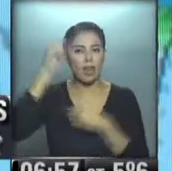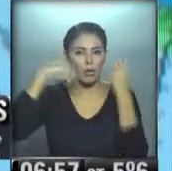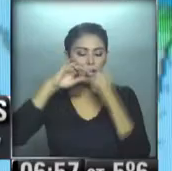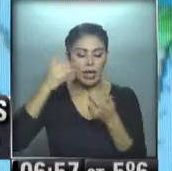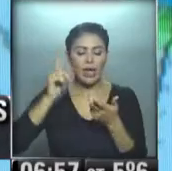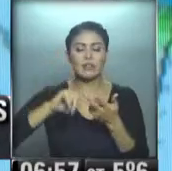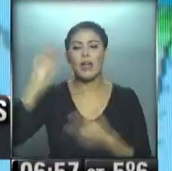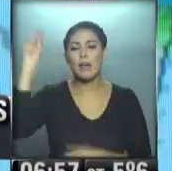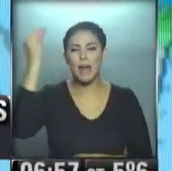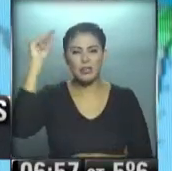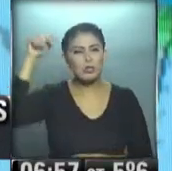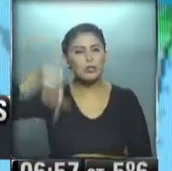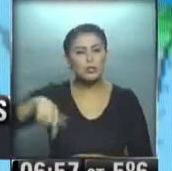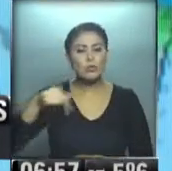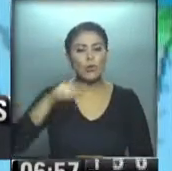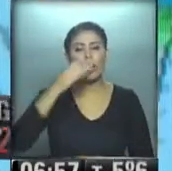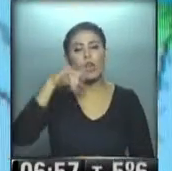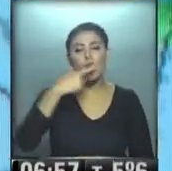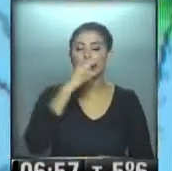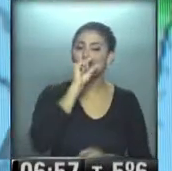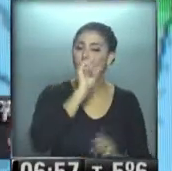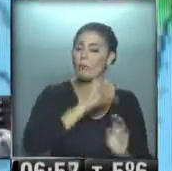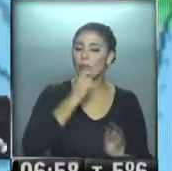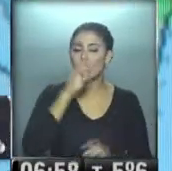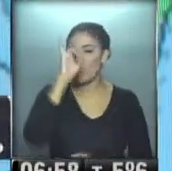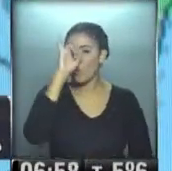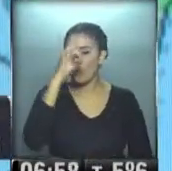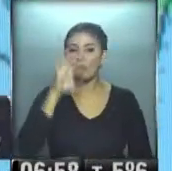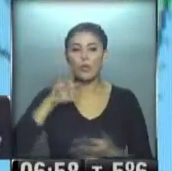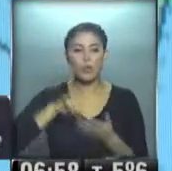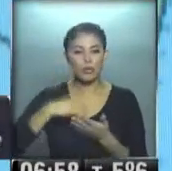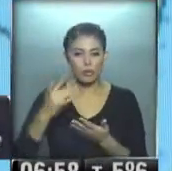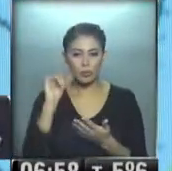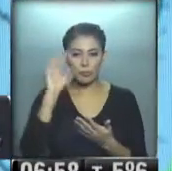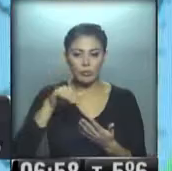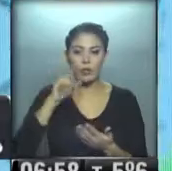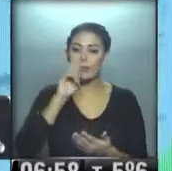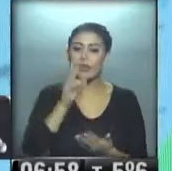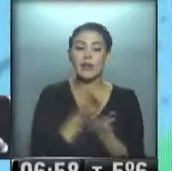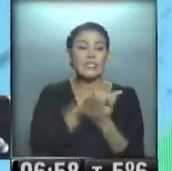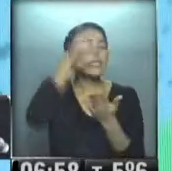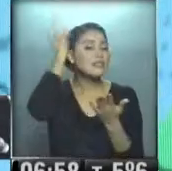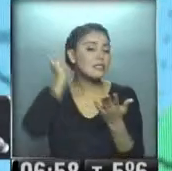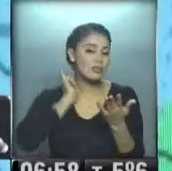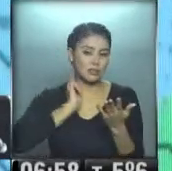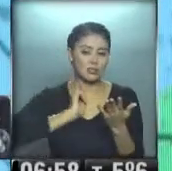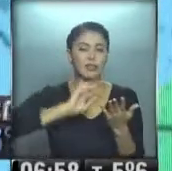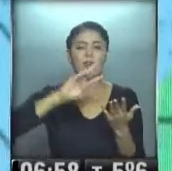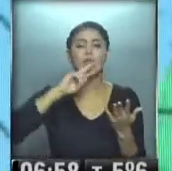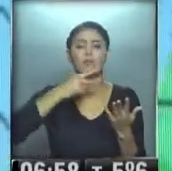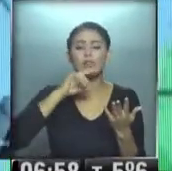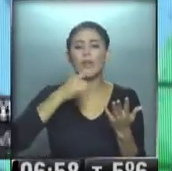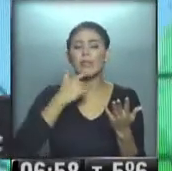de Brasil, afloja en el resto, en Uruguay, en la provincia de Buenos Aires, zona cordillerana de la región cuyana, no me